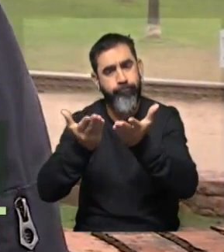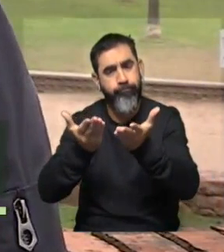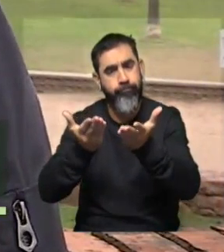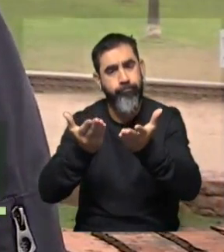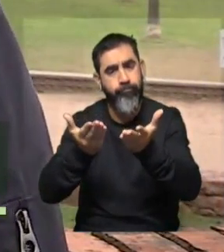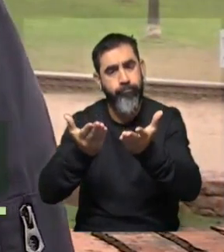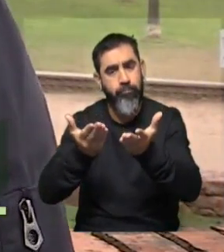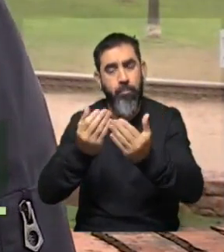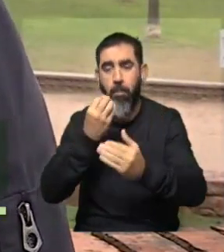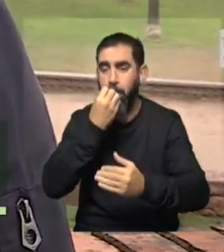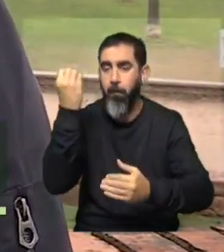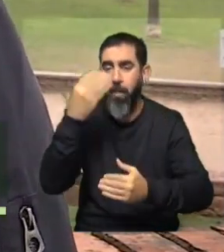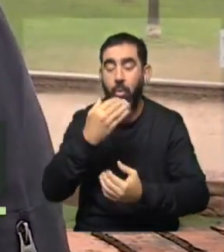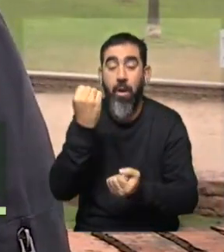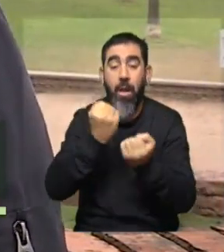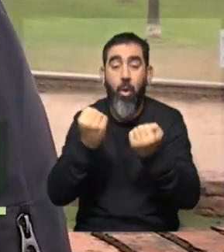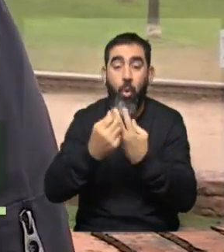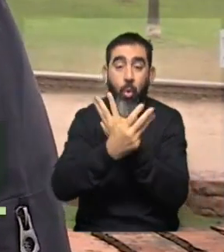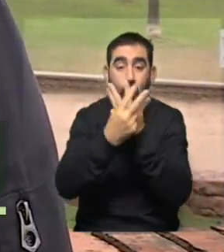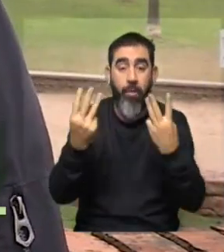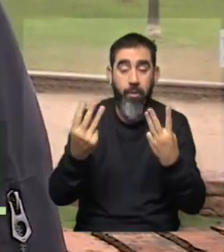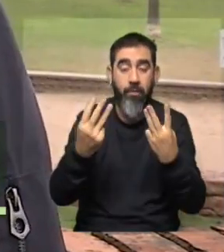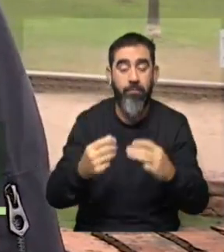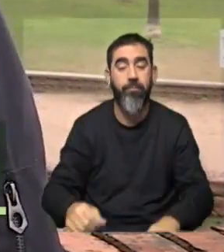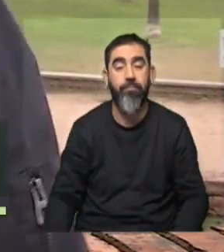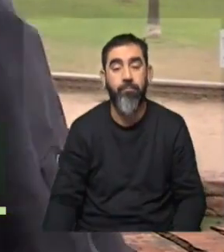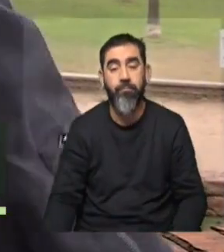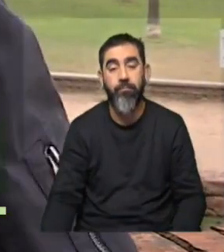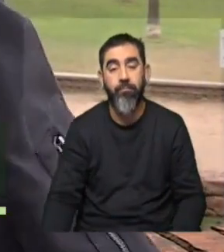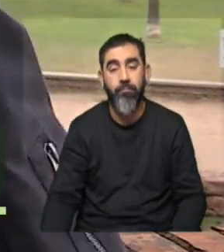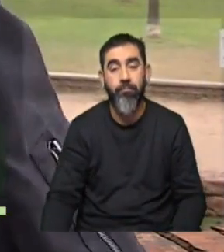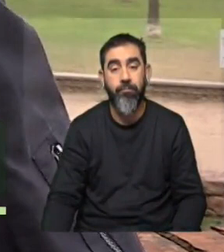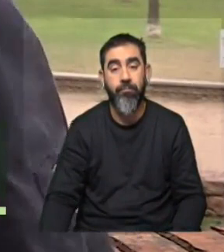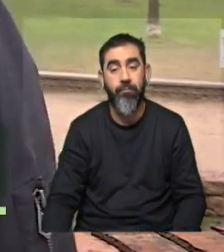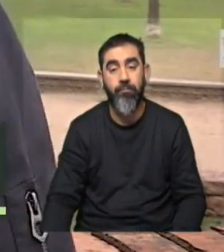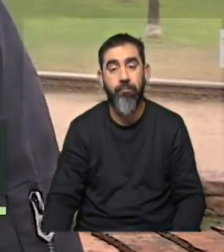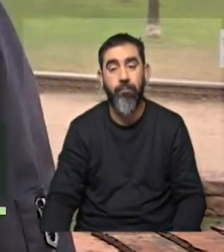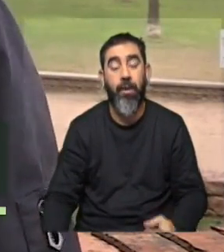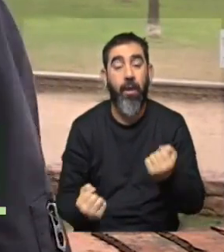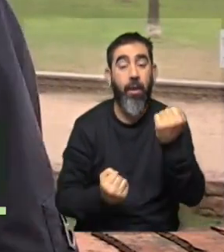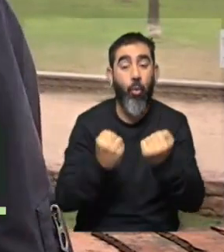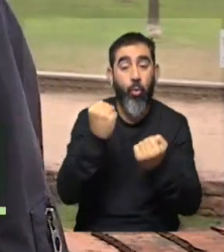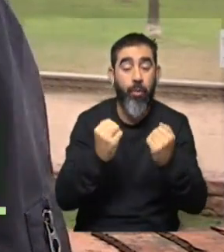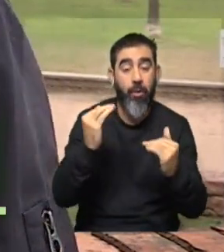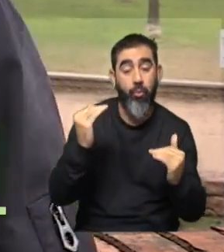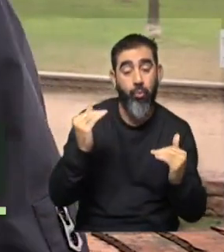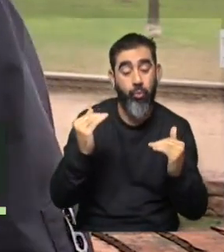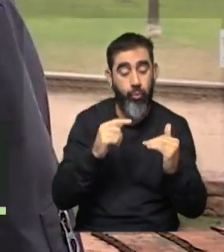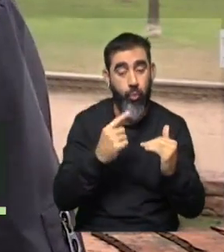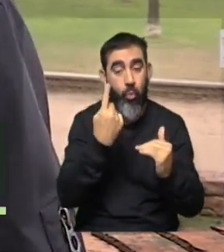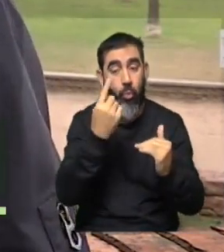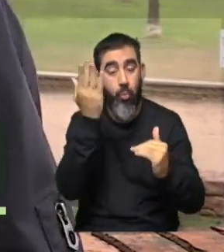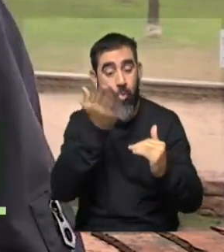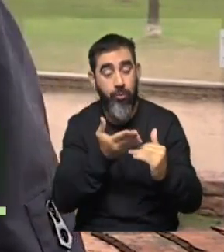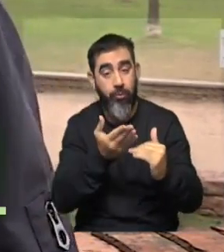es mucho mayor que el de la economía en su conjunto digamos Por decirlo de una forma la economía uruguaya creció un punto